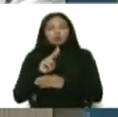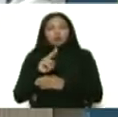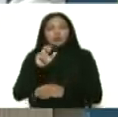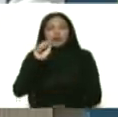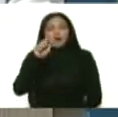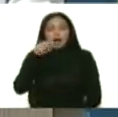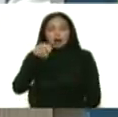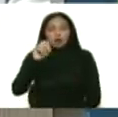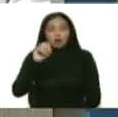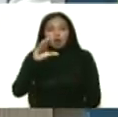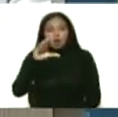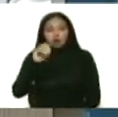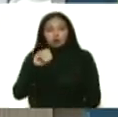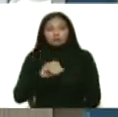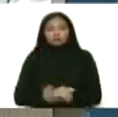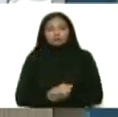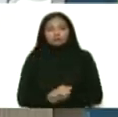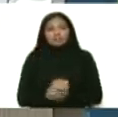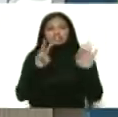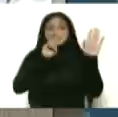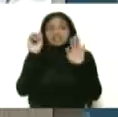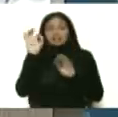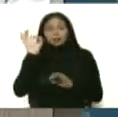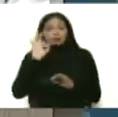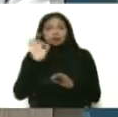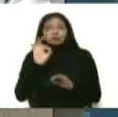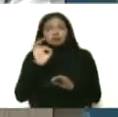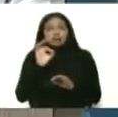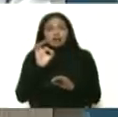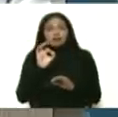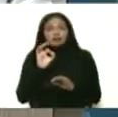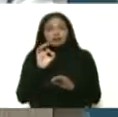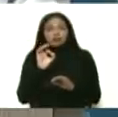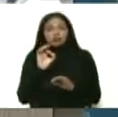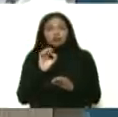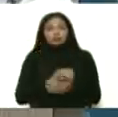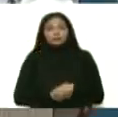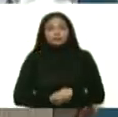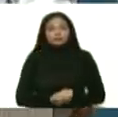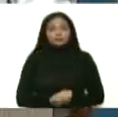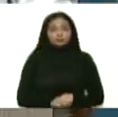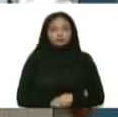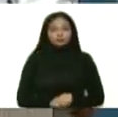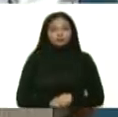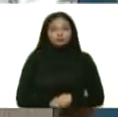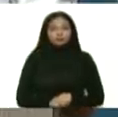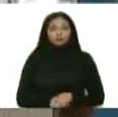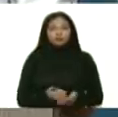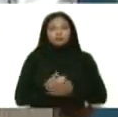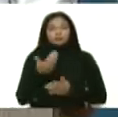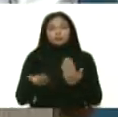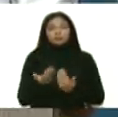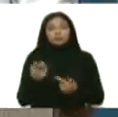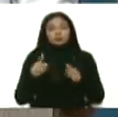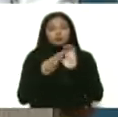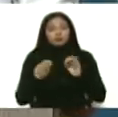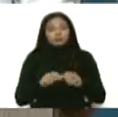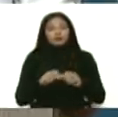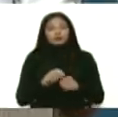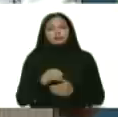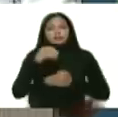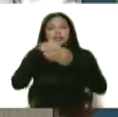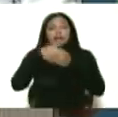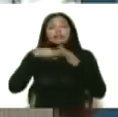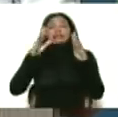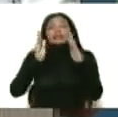de 65%, 70% de concentración. Y lo más importante de todo, quedarse en